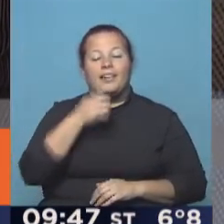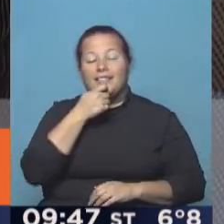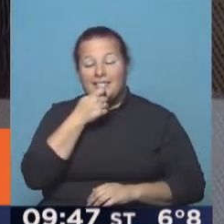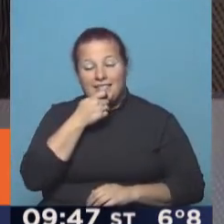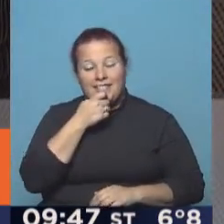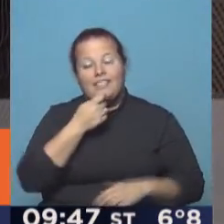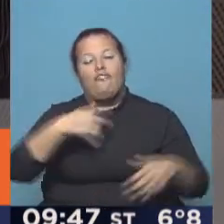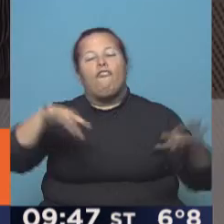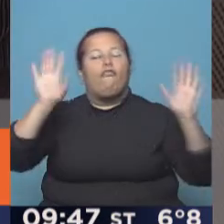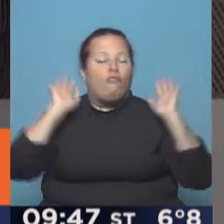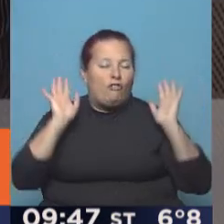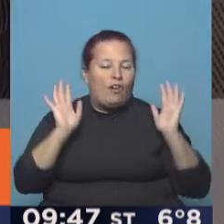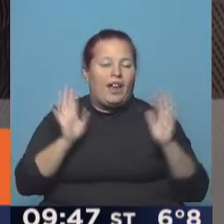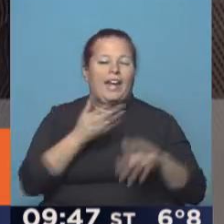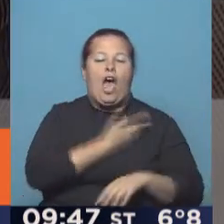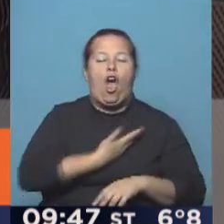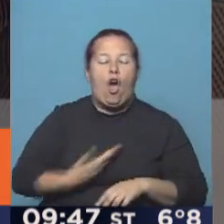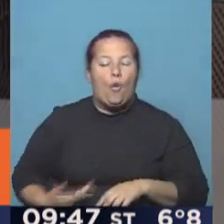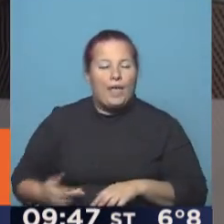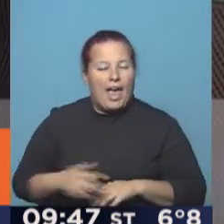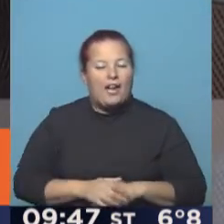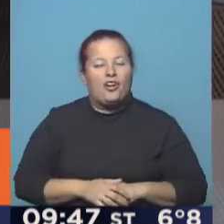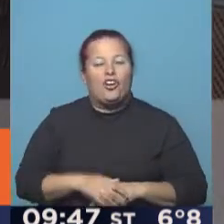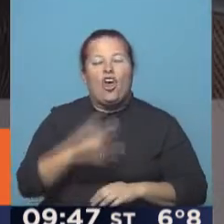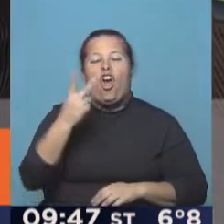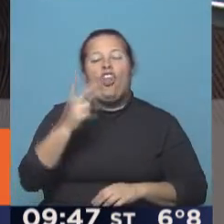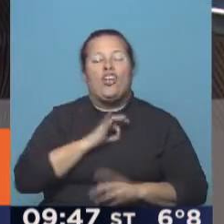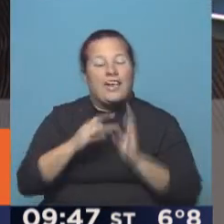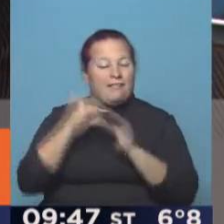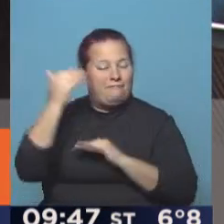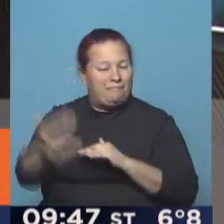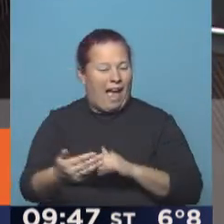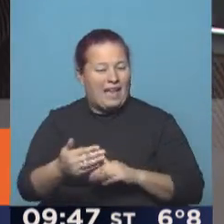si hubiera el gobierno durado 2 años más,